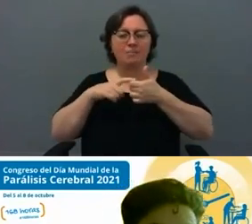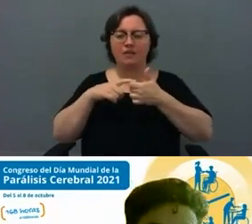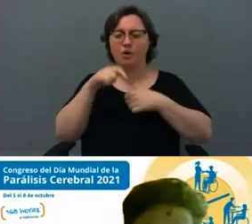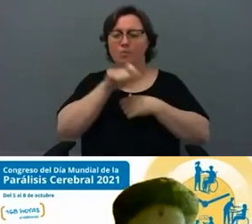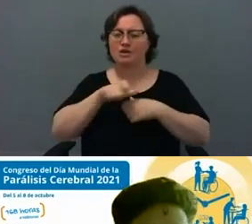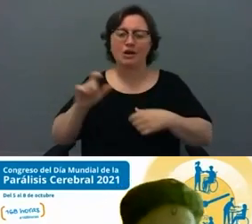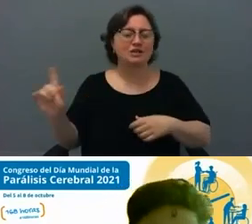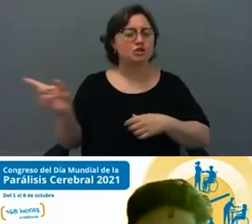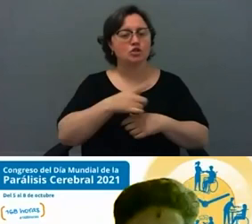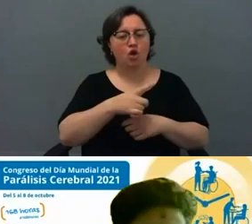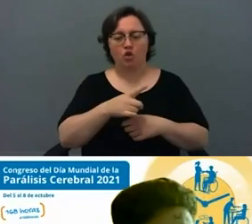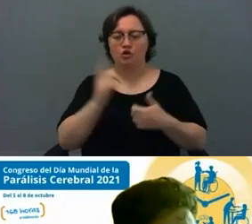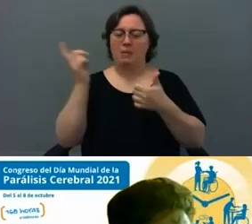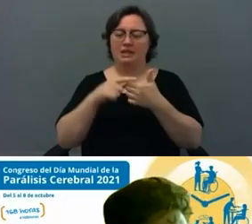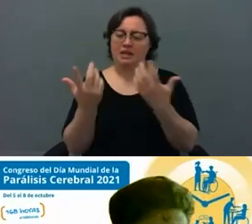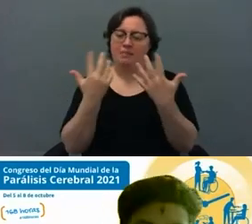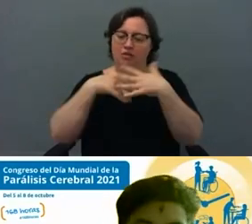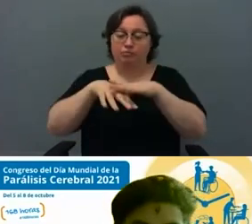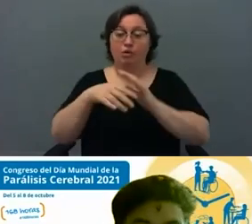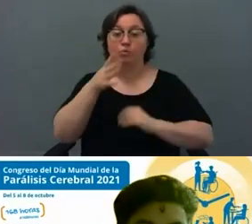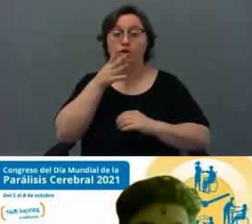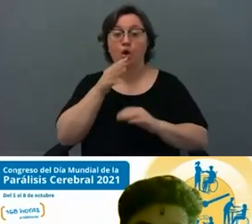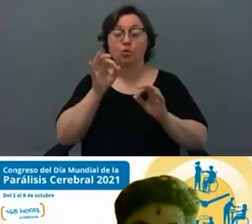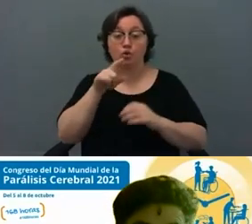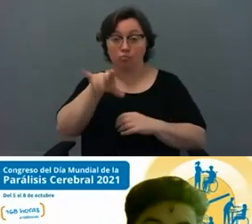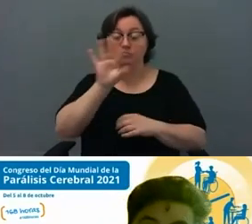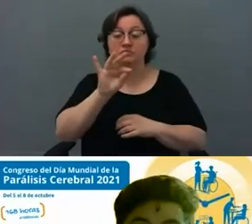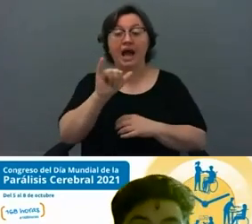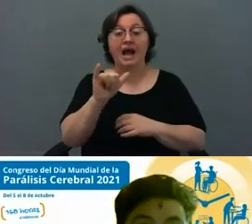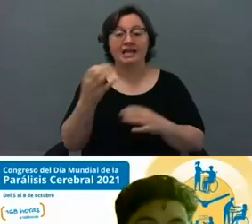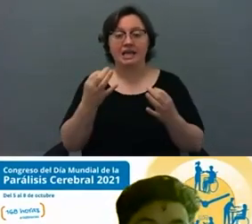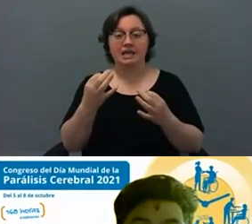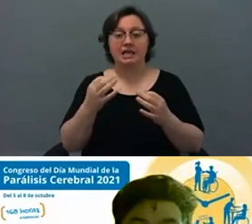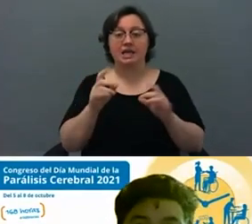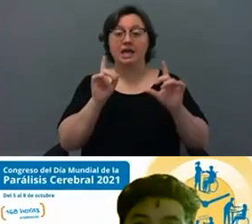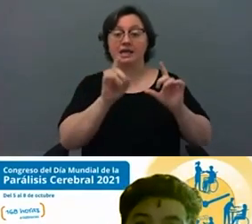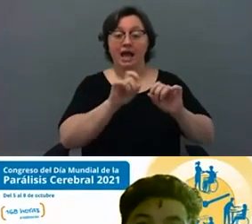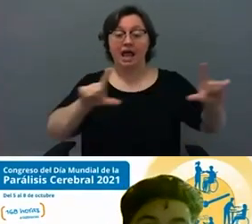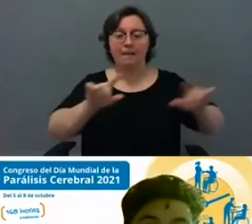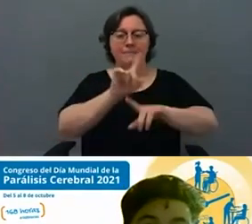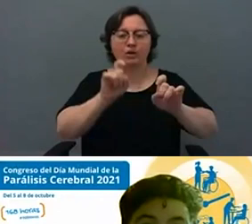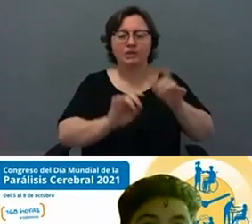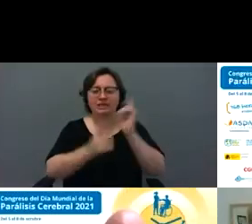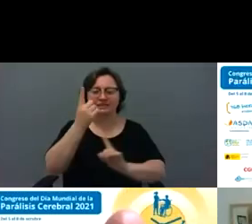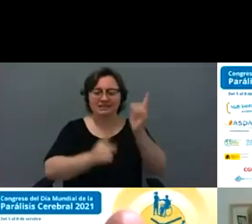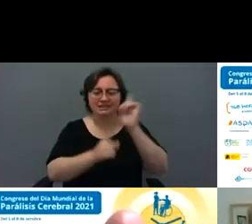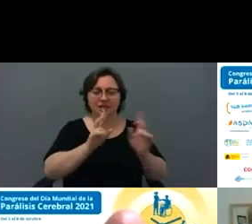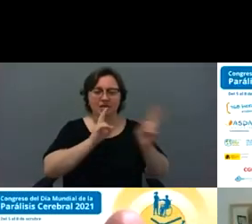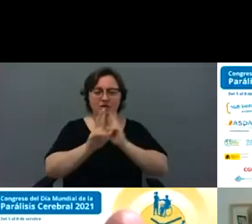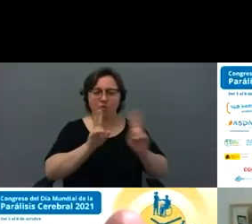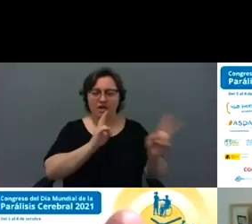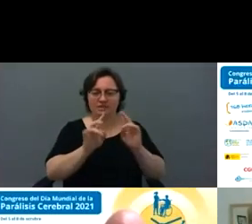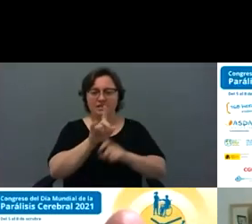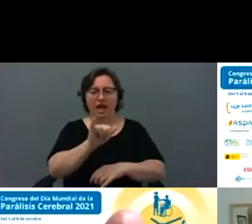las personas y para ello tenéis a vuestra disposición el canal de preguntas y de respuestas para ir